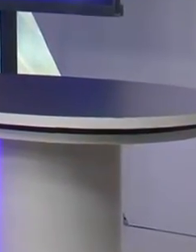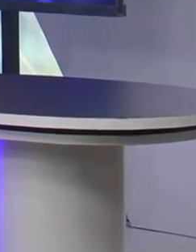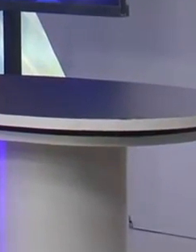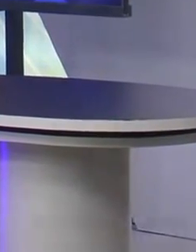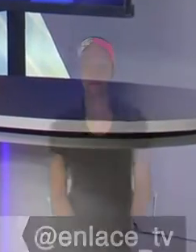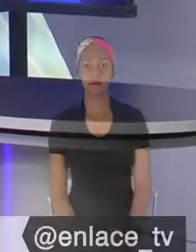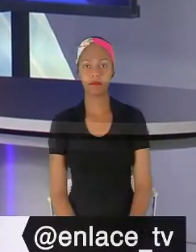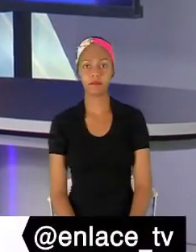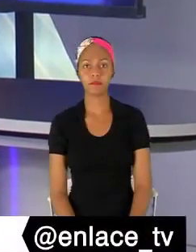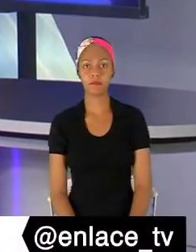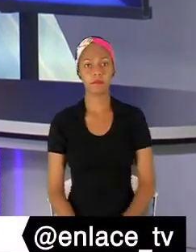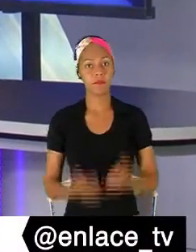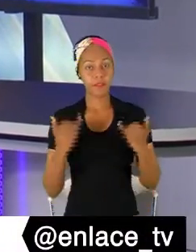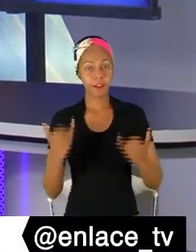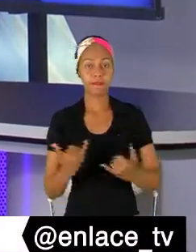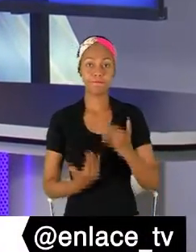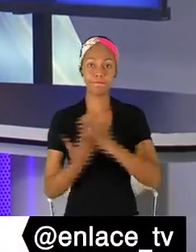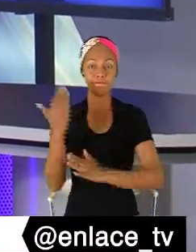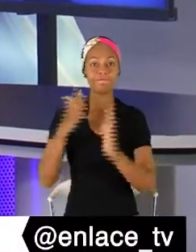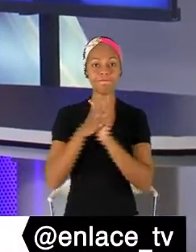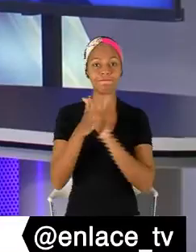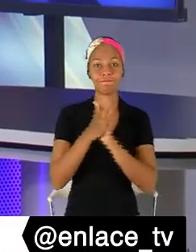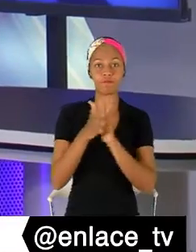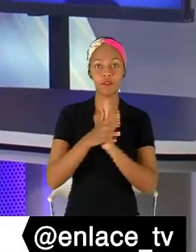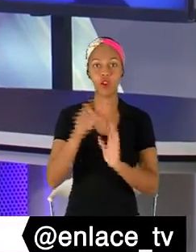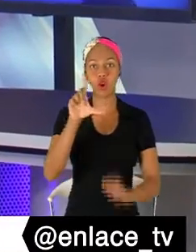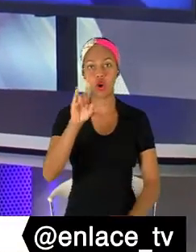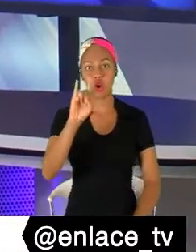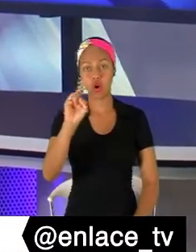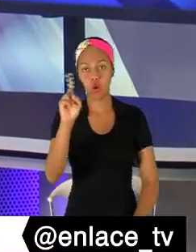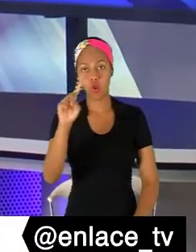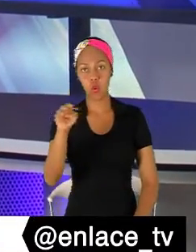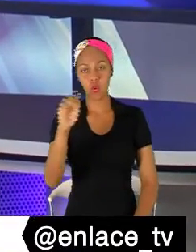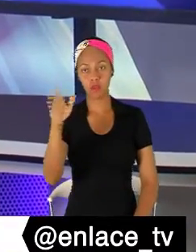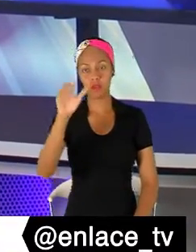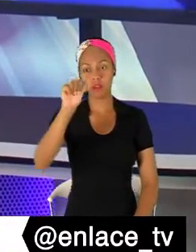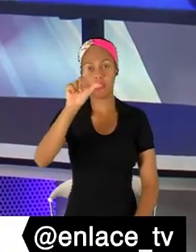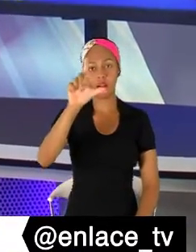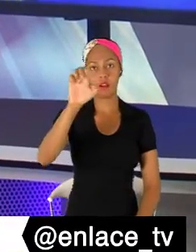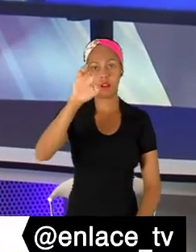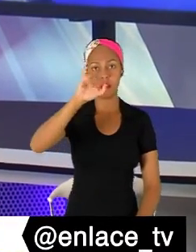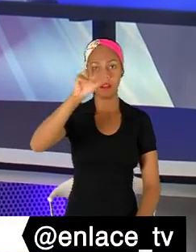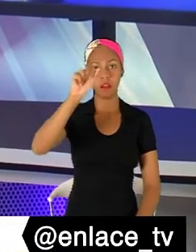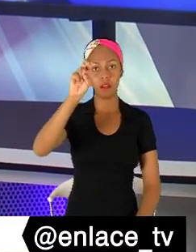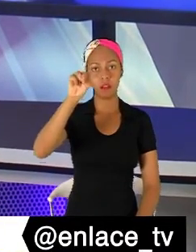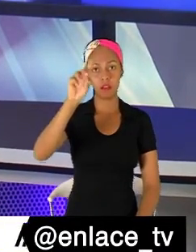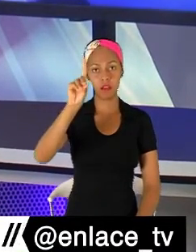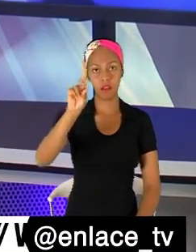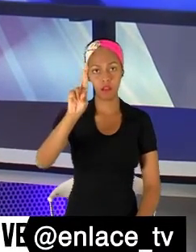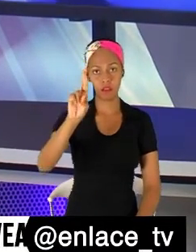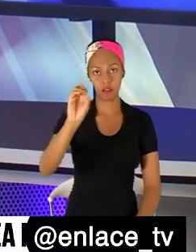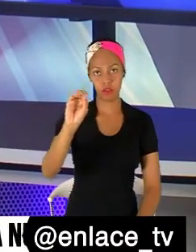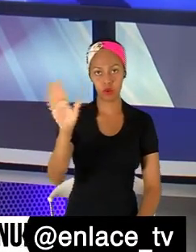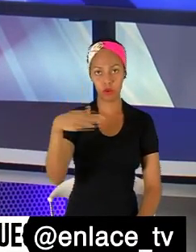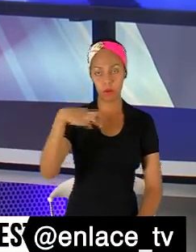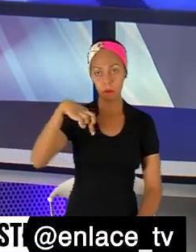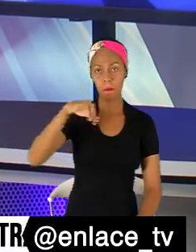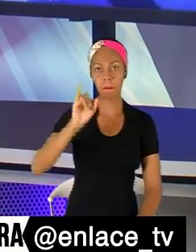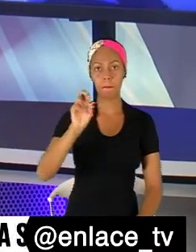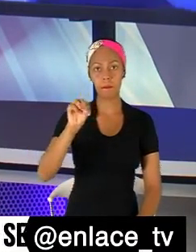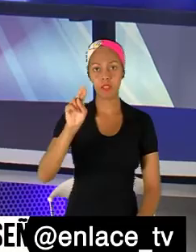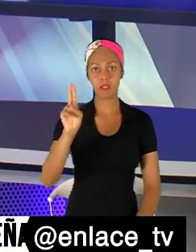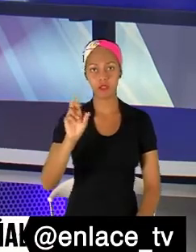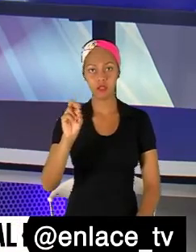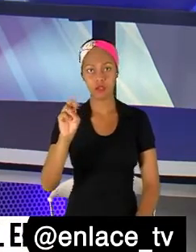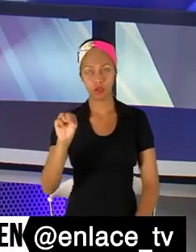Iniciamos con nuestra información. Como Luis Alejandro Pinzón, fue identificado el menor de 16 años de edad que fue encontrado ahorcado en su vivienda